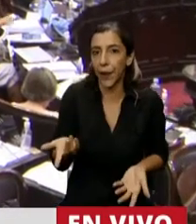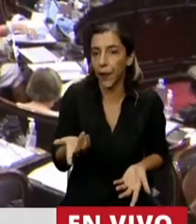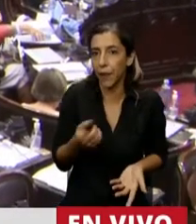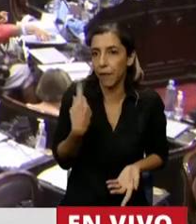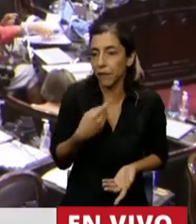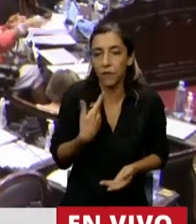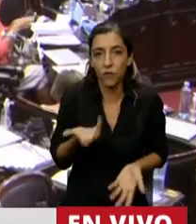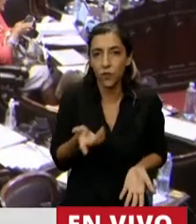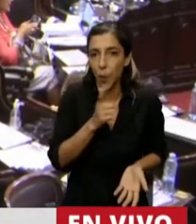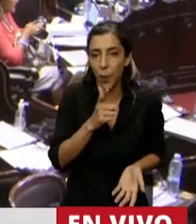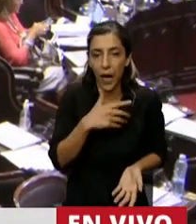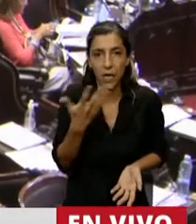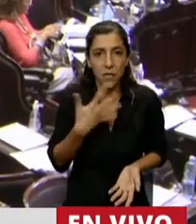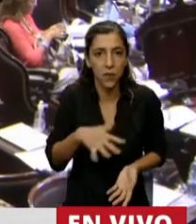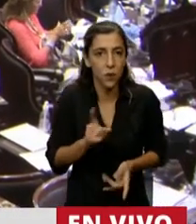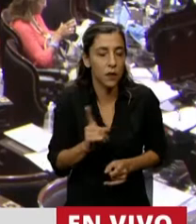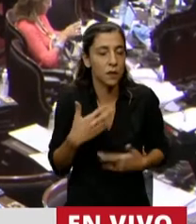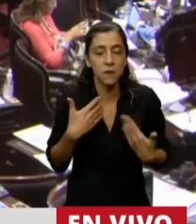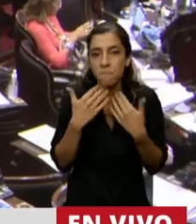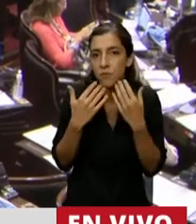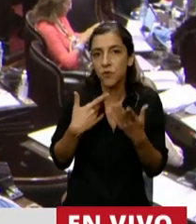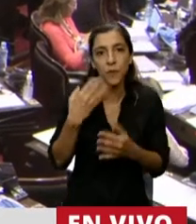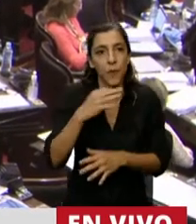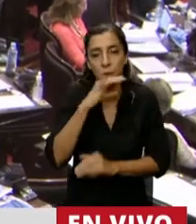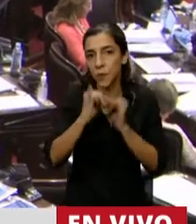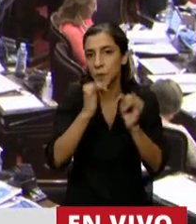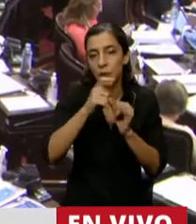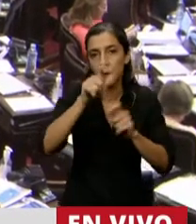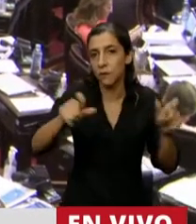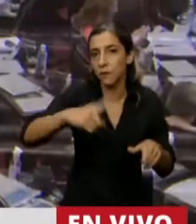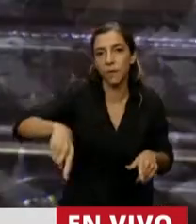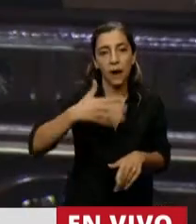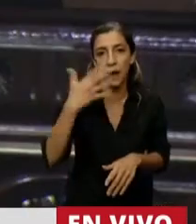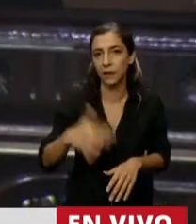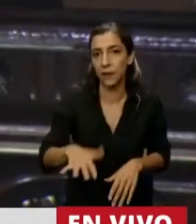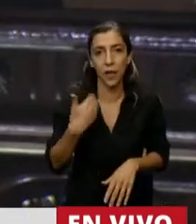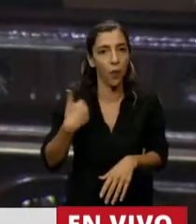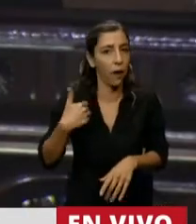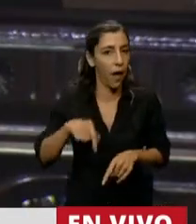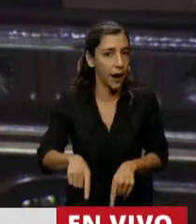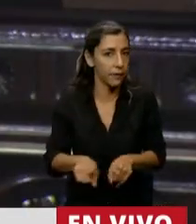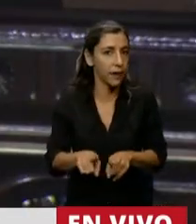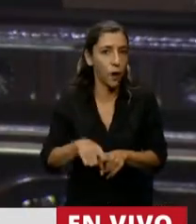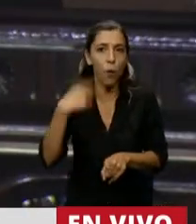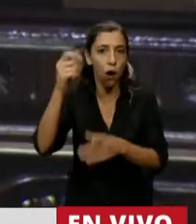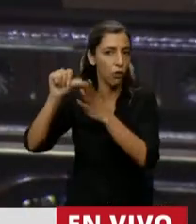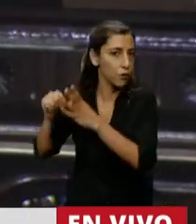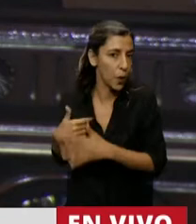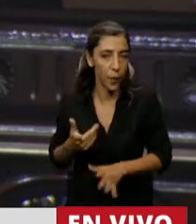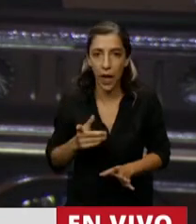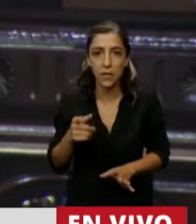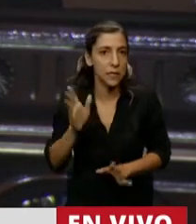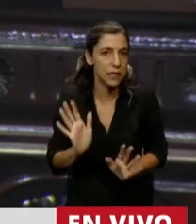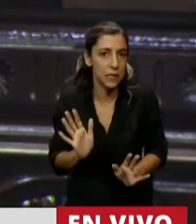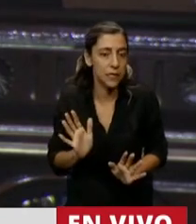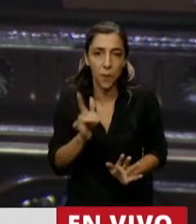Se trata, como se intentó varias veces en la Argentina y se hizo en otros gobiernos, de sacar la plata del bolsillo a los jubilados. Esto es un